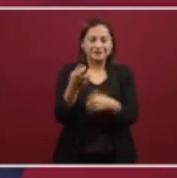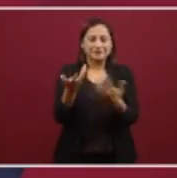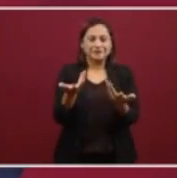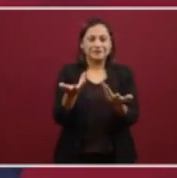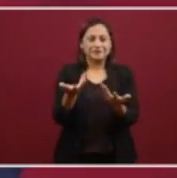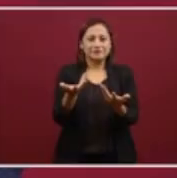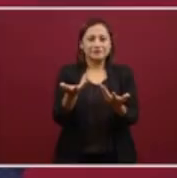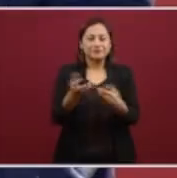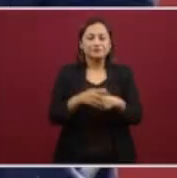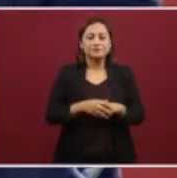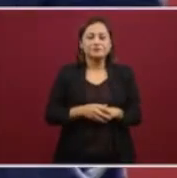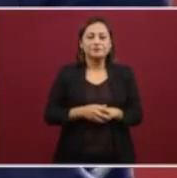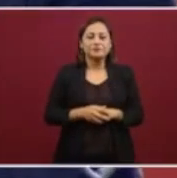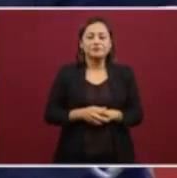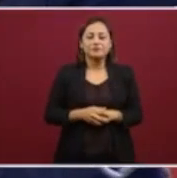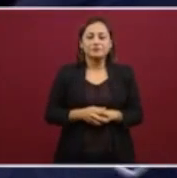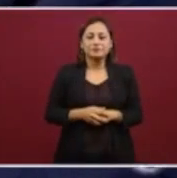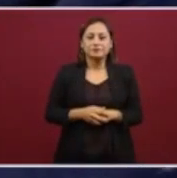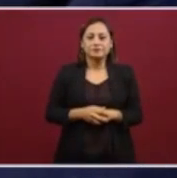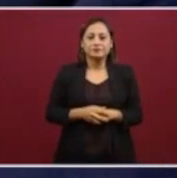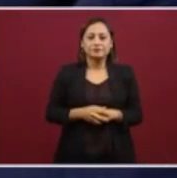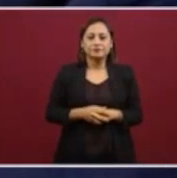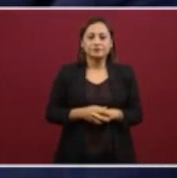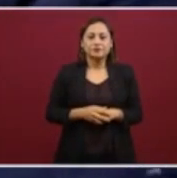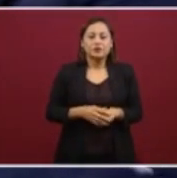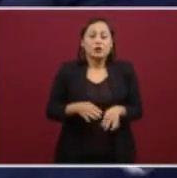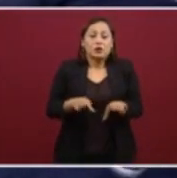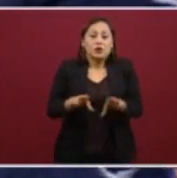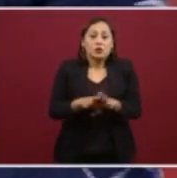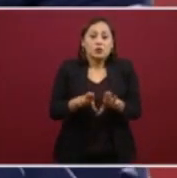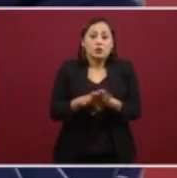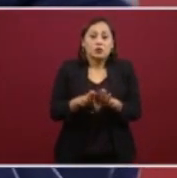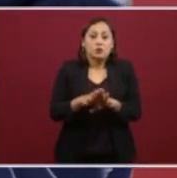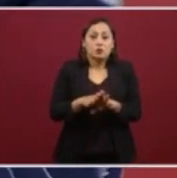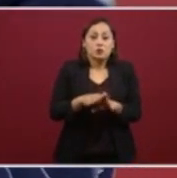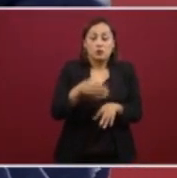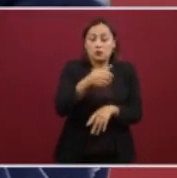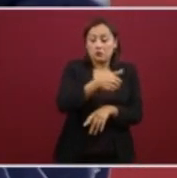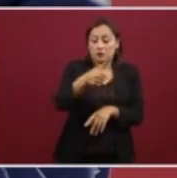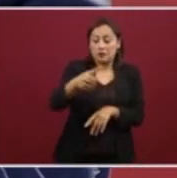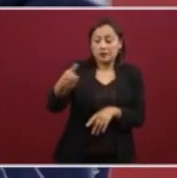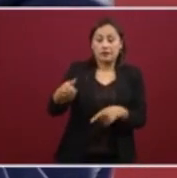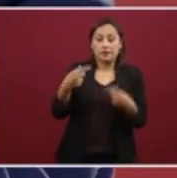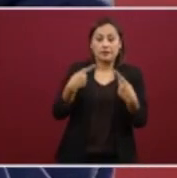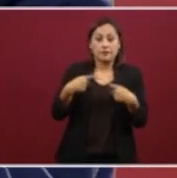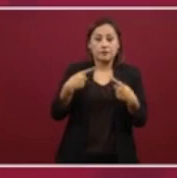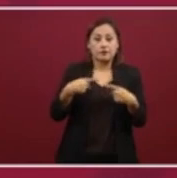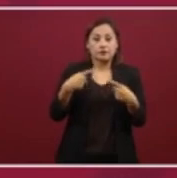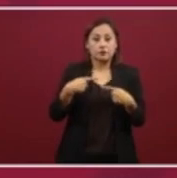en cuanto a la política exterior,